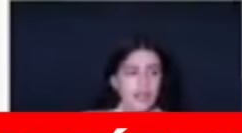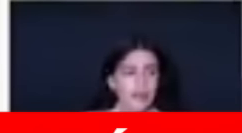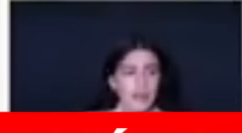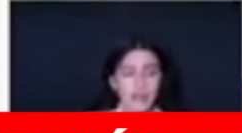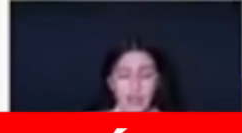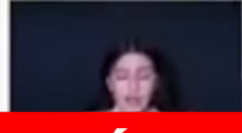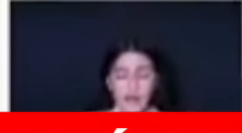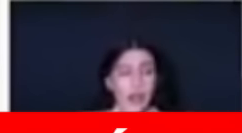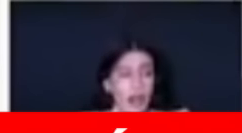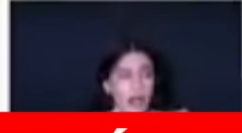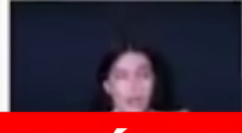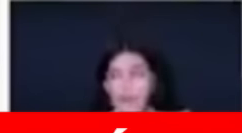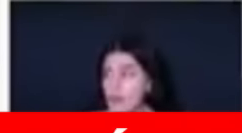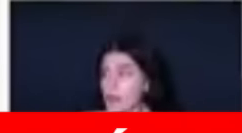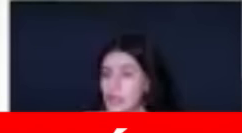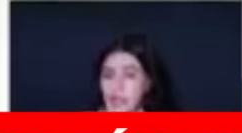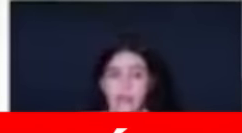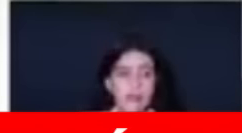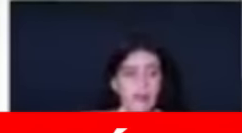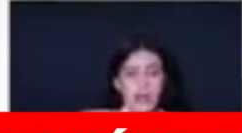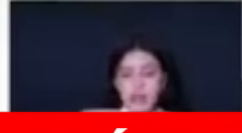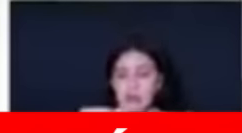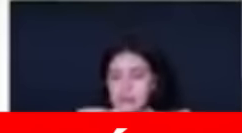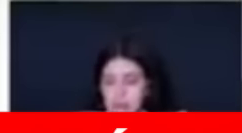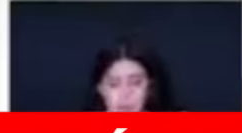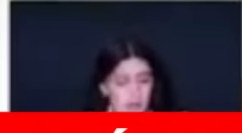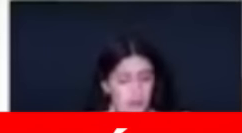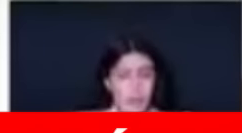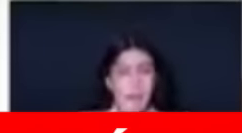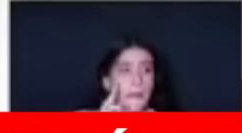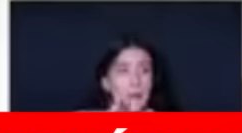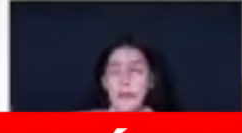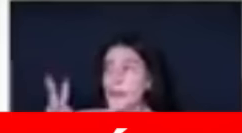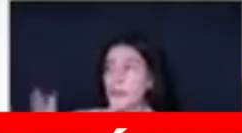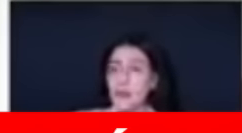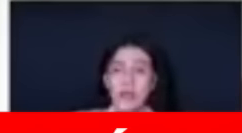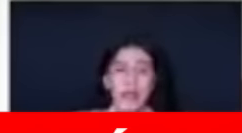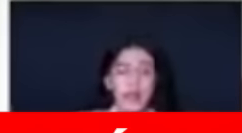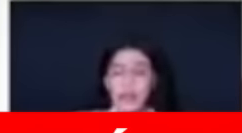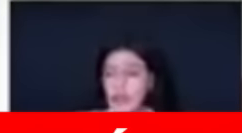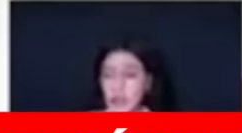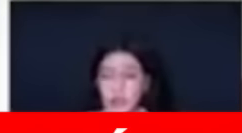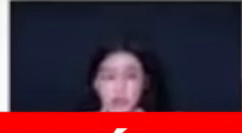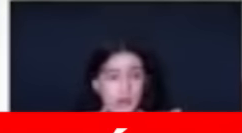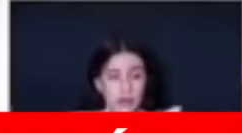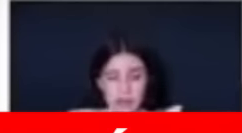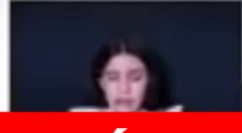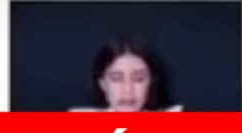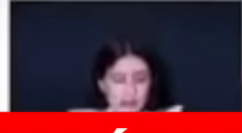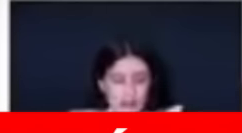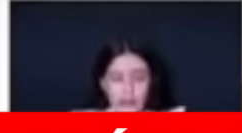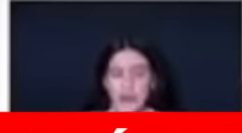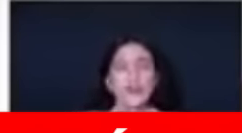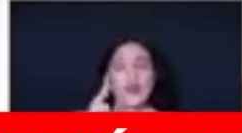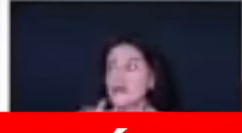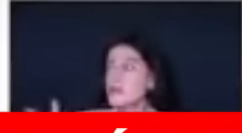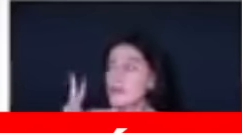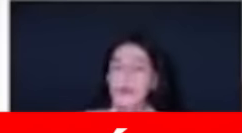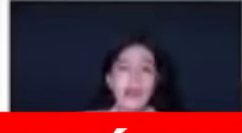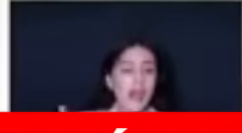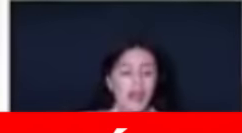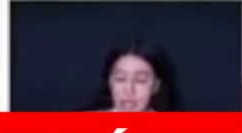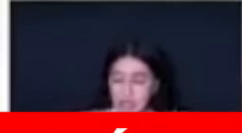las familias buscando a los desaparecidos, vean a los jóvenes destruidos, vean a